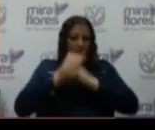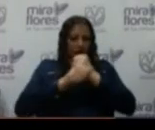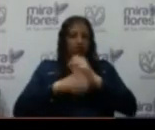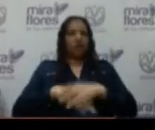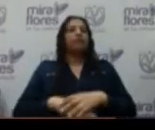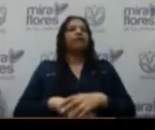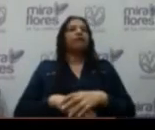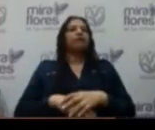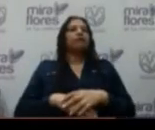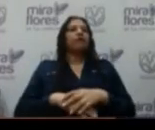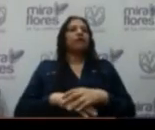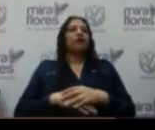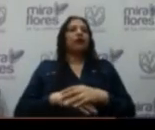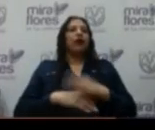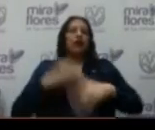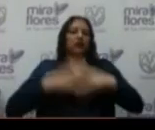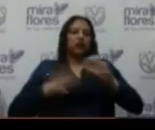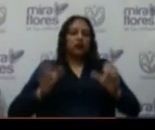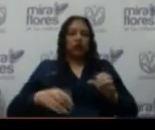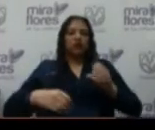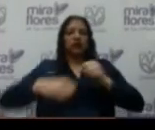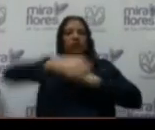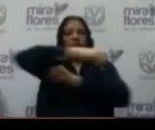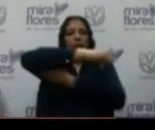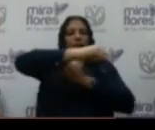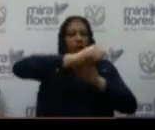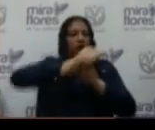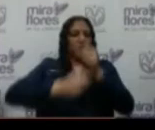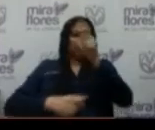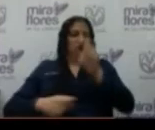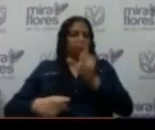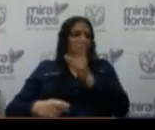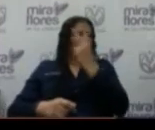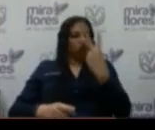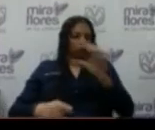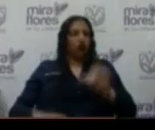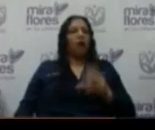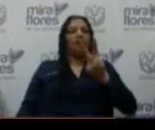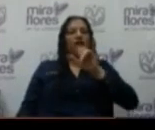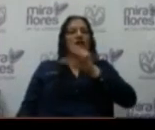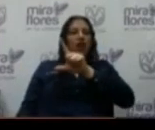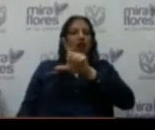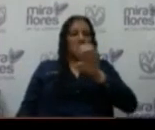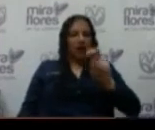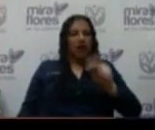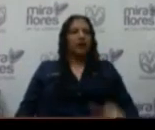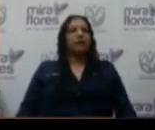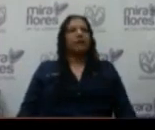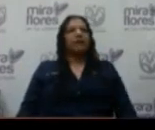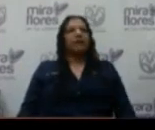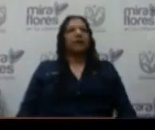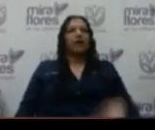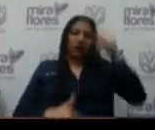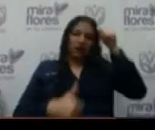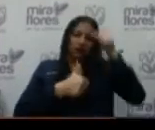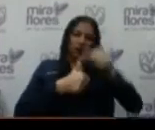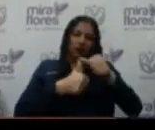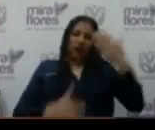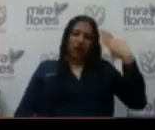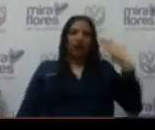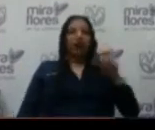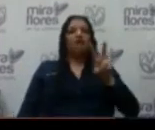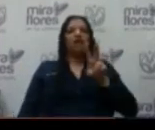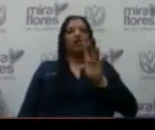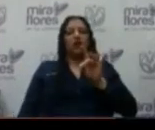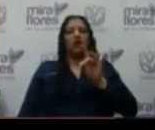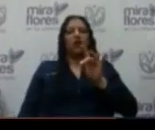construcción del emblemático puente Meizo del Villena Rey. Recordemos que en el pasado 28 de julio